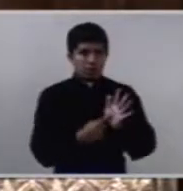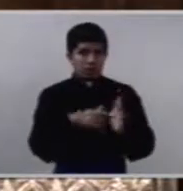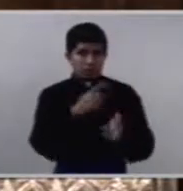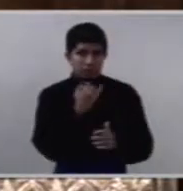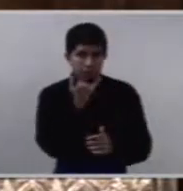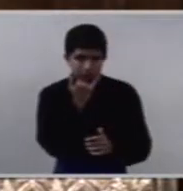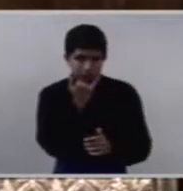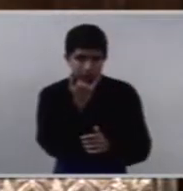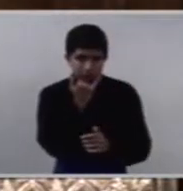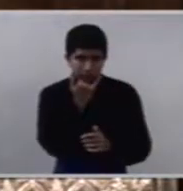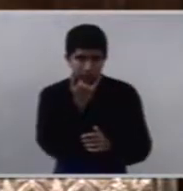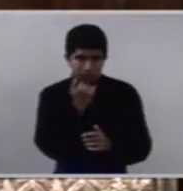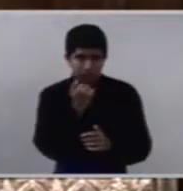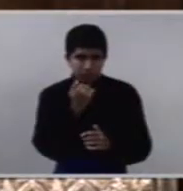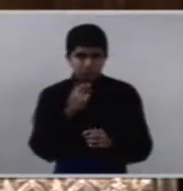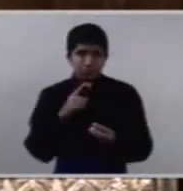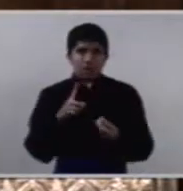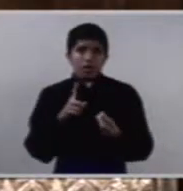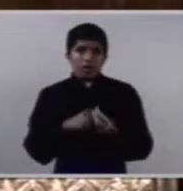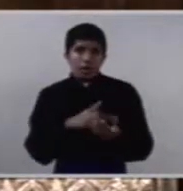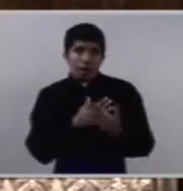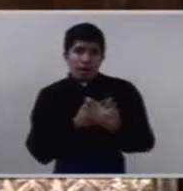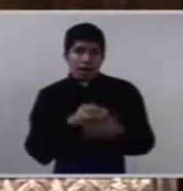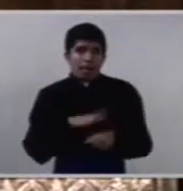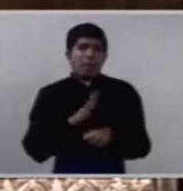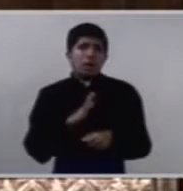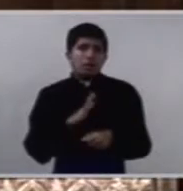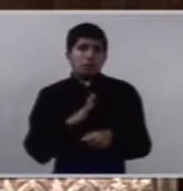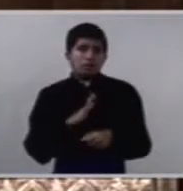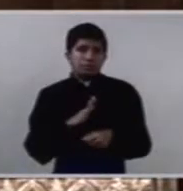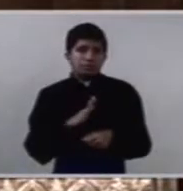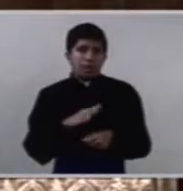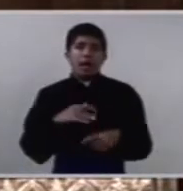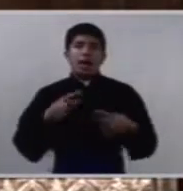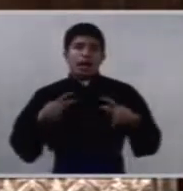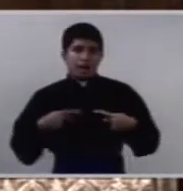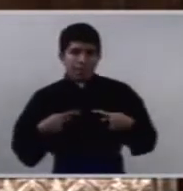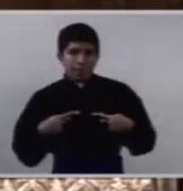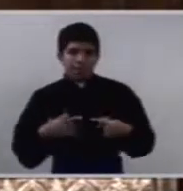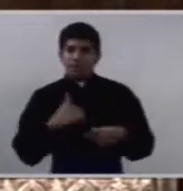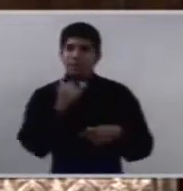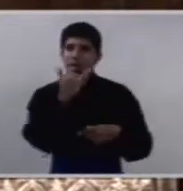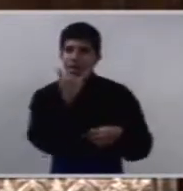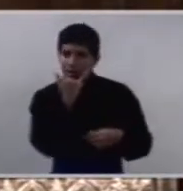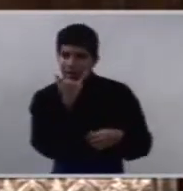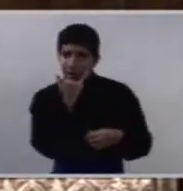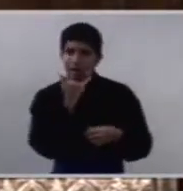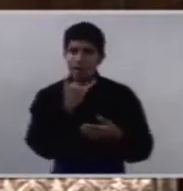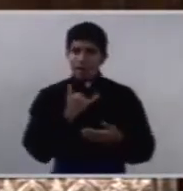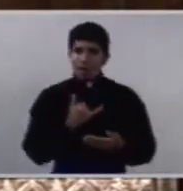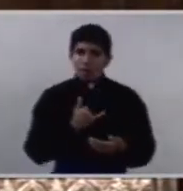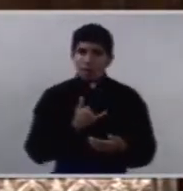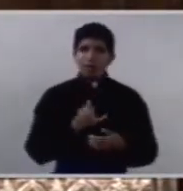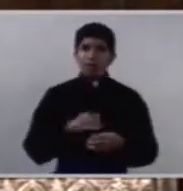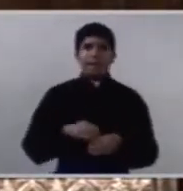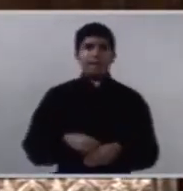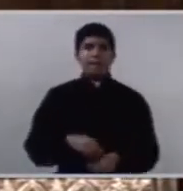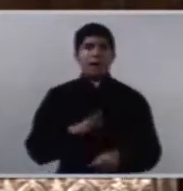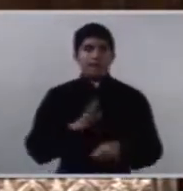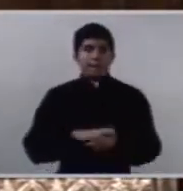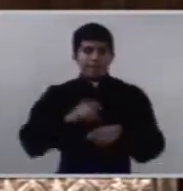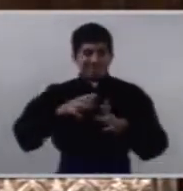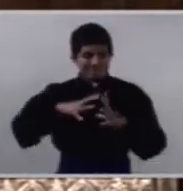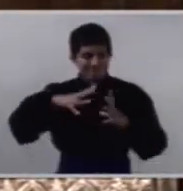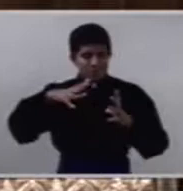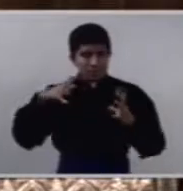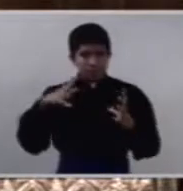perdón. ¿Quién ama más? Aquel que ha sido perdonado de manera más